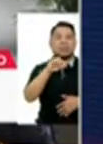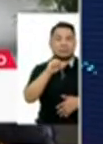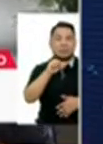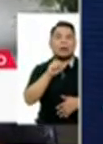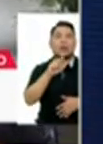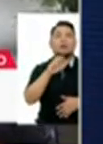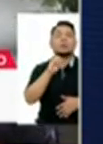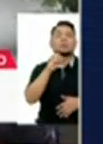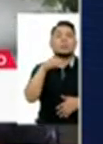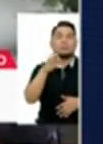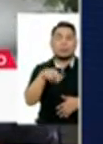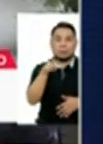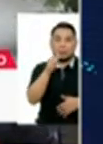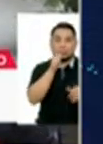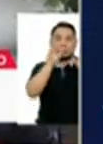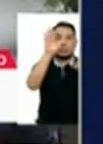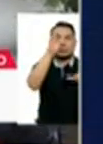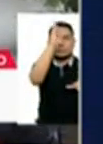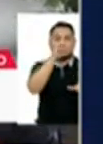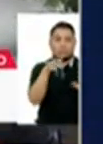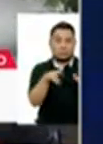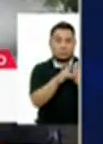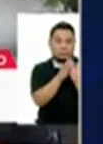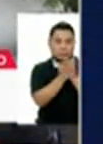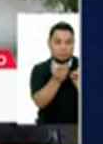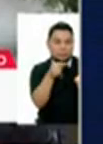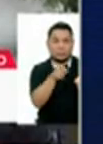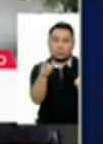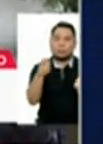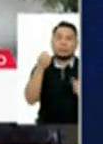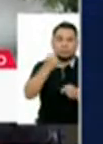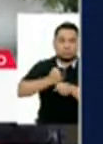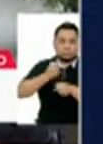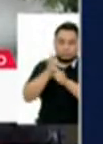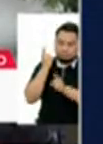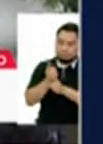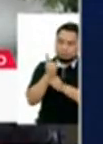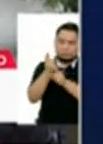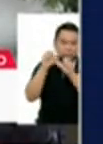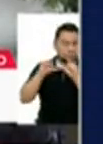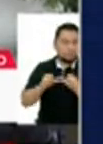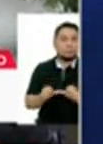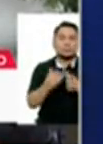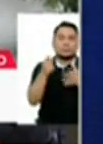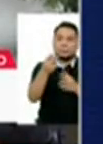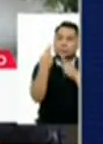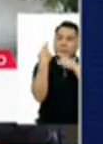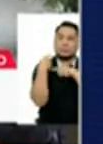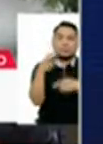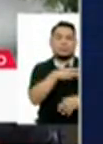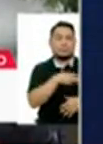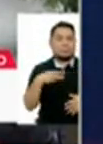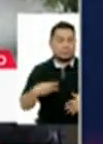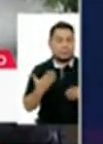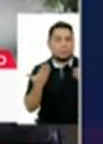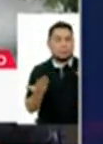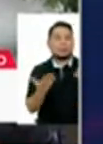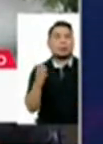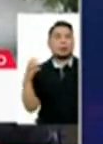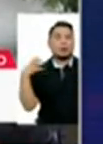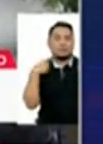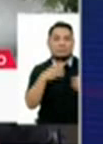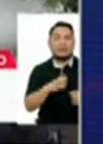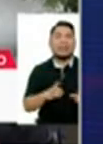2022 iniciar de mejor manera el año escolar. Porque hay que pensar en los estudiantes. Hay que pensar que ellos tienen que lograr los aprendizajes